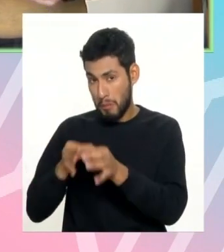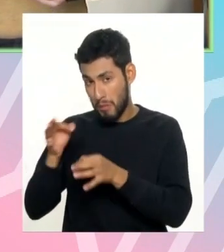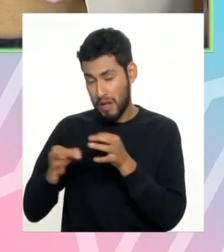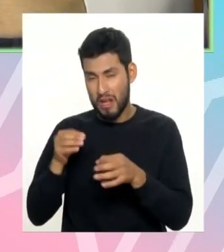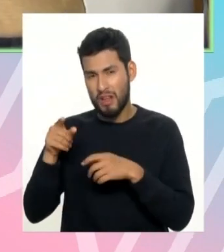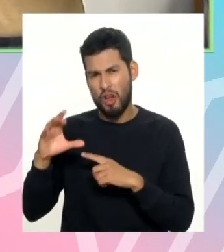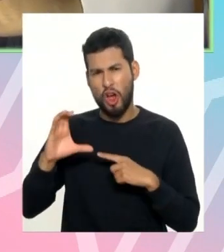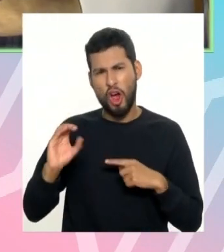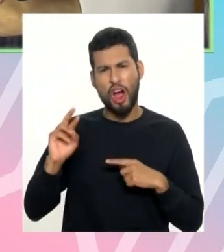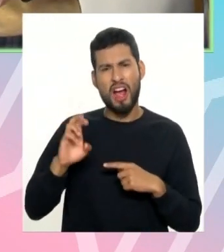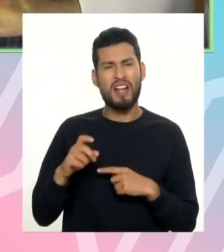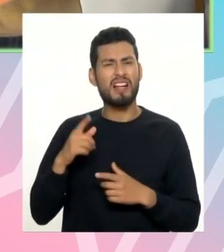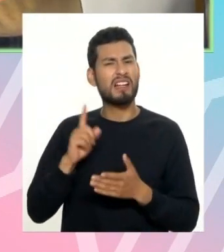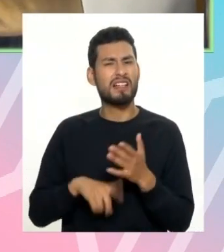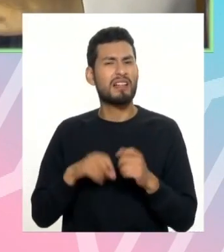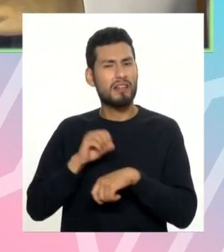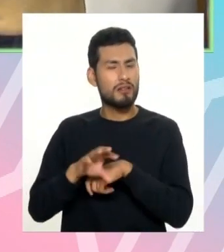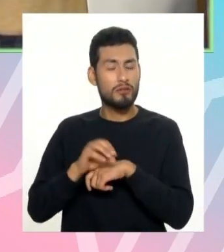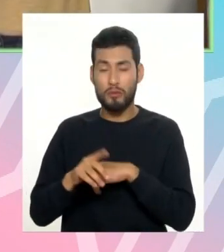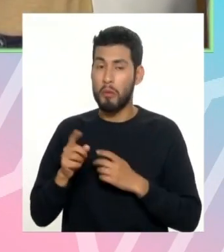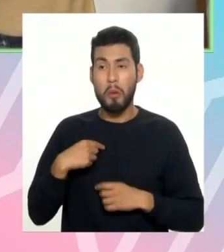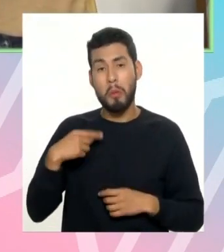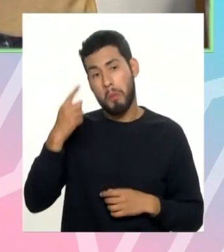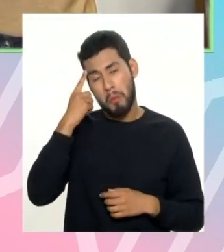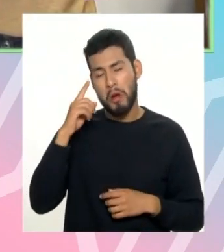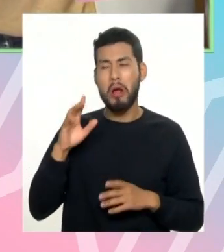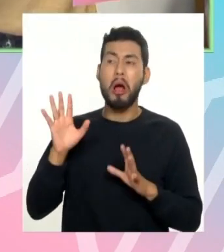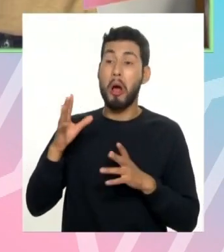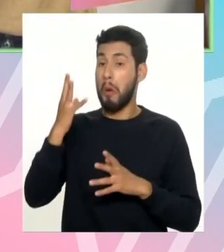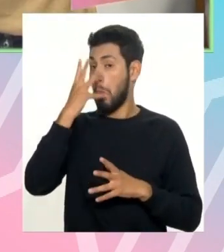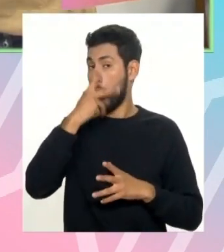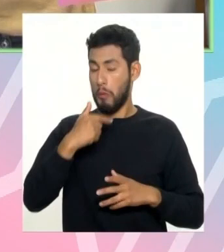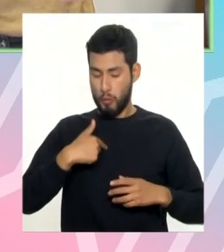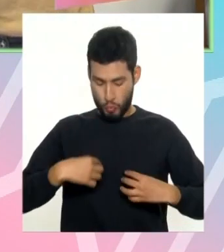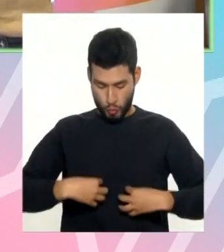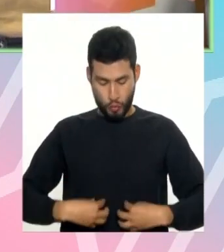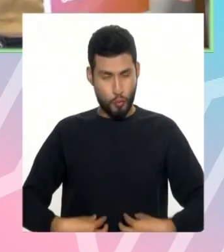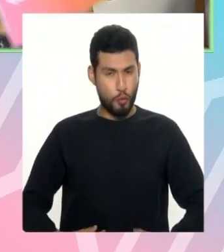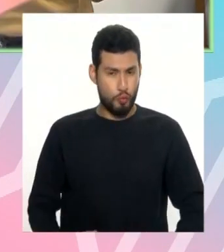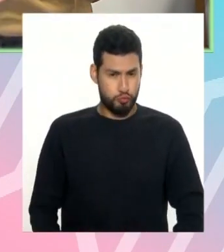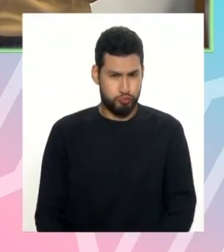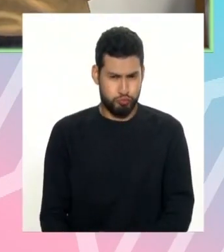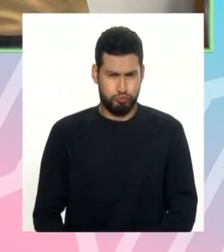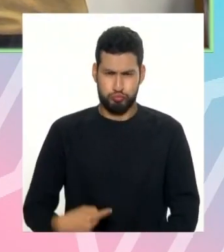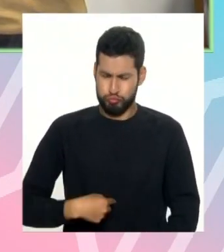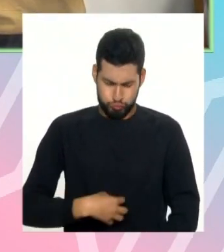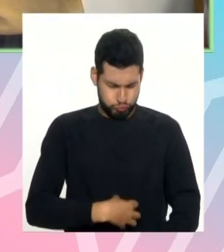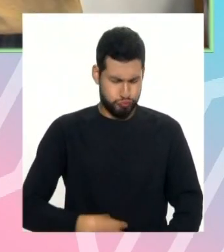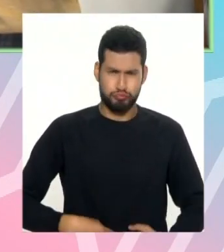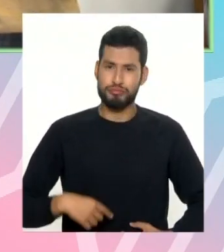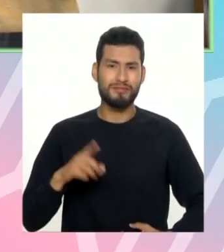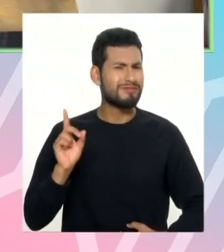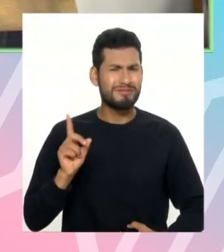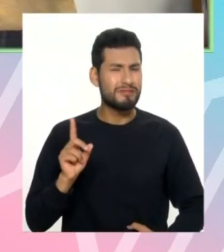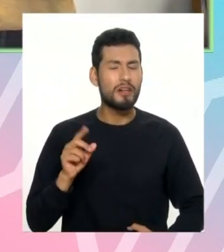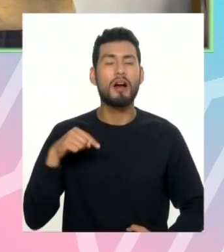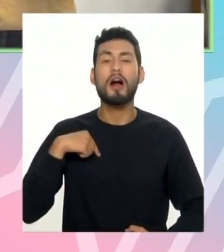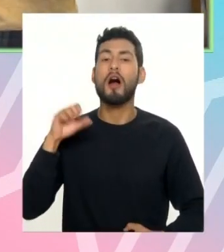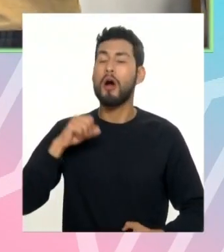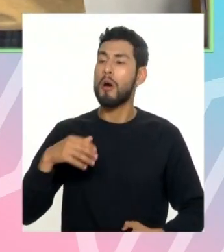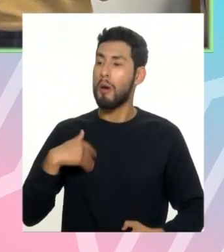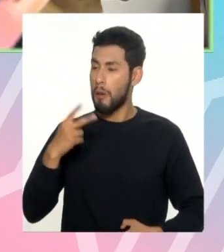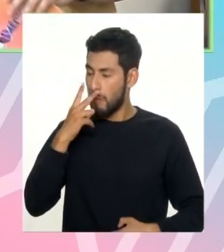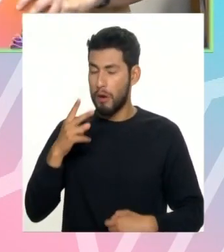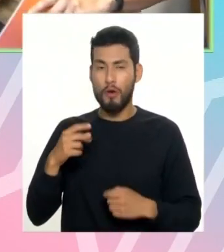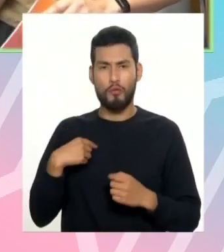más de qué se recomienda hacer y que no lo veamos solamente como algo estético por los cuadraditos o los famosos cuadraditos, sino verlo para la parte del fortalecimiento